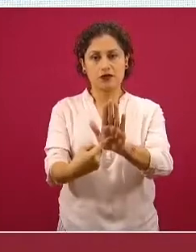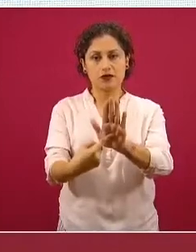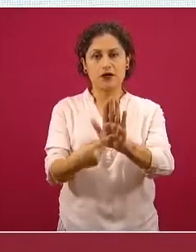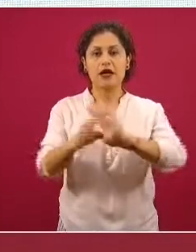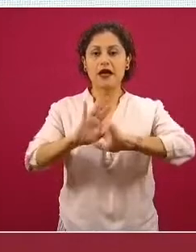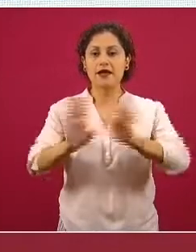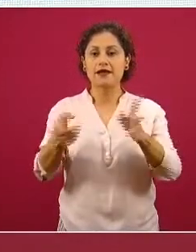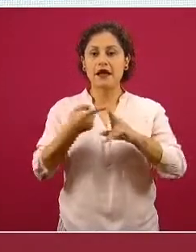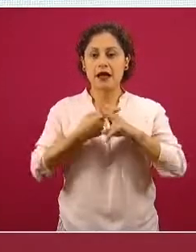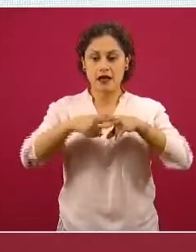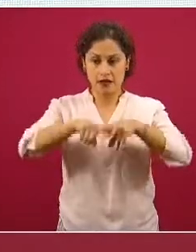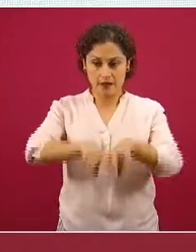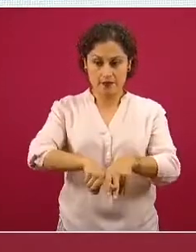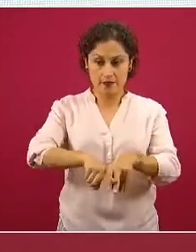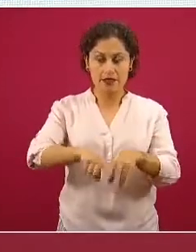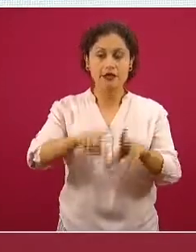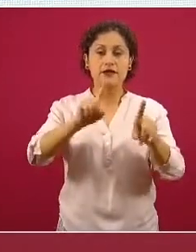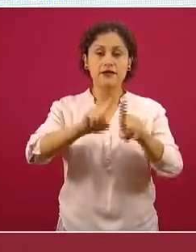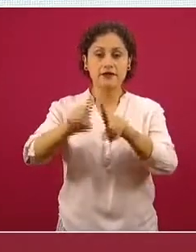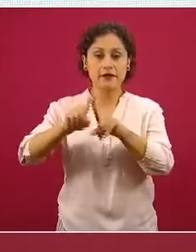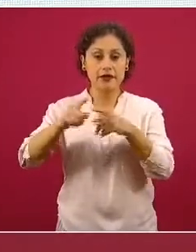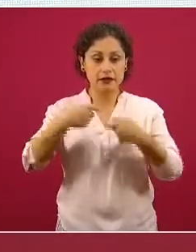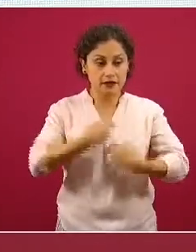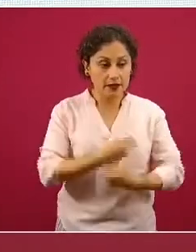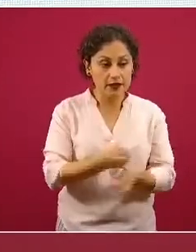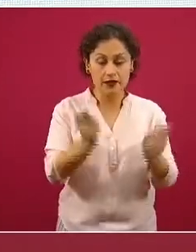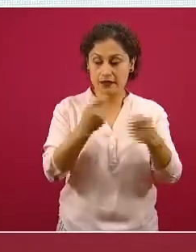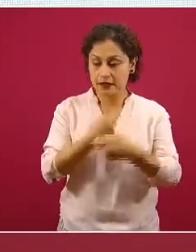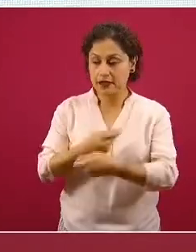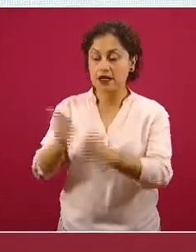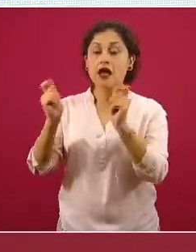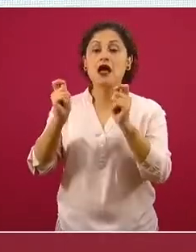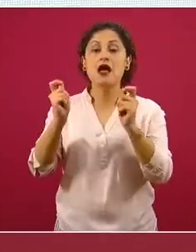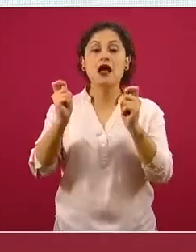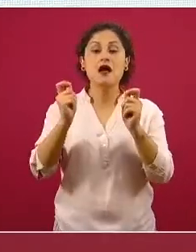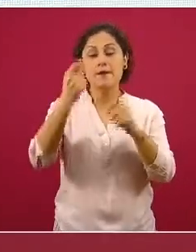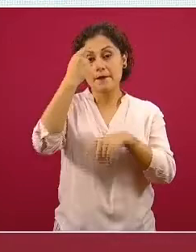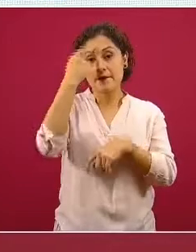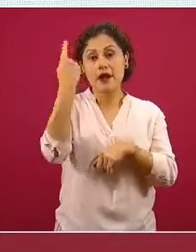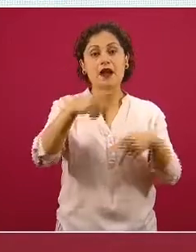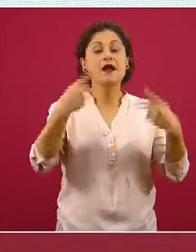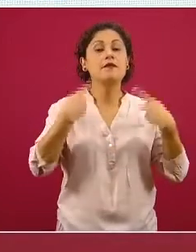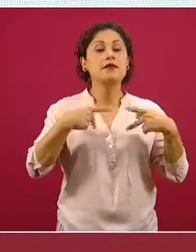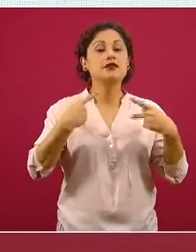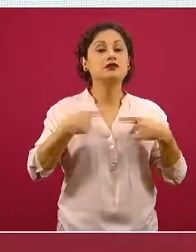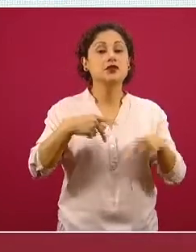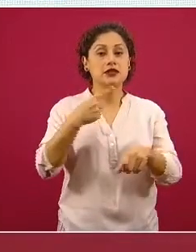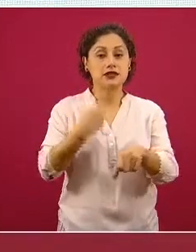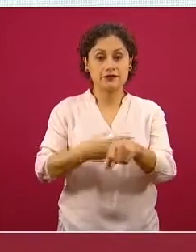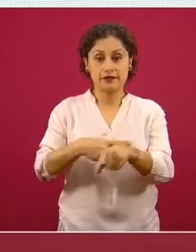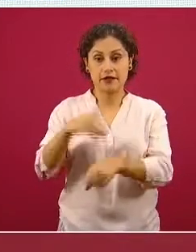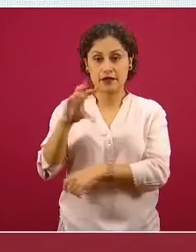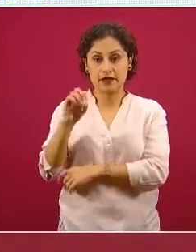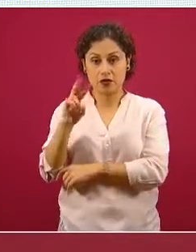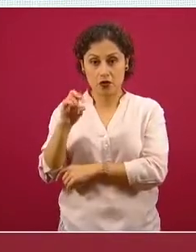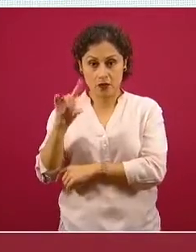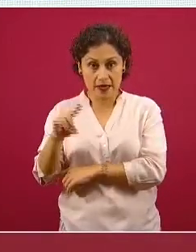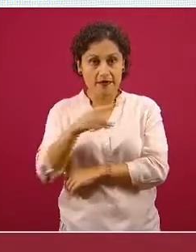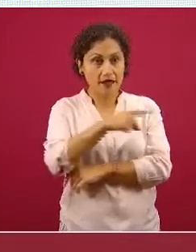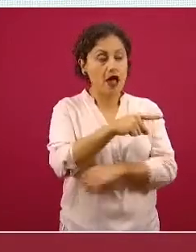marcha mecanismos de redistribución de las personas enfermas de COVID, porque teníamos en algunos